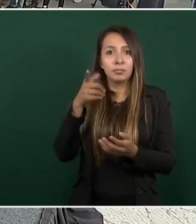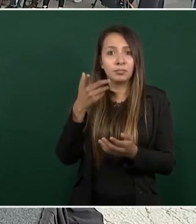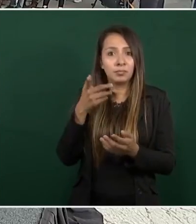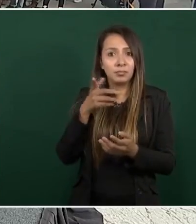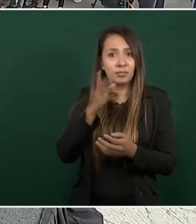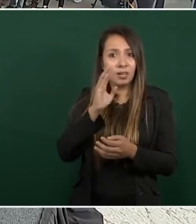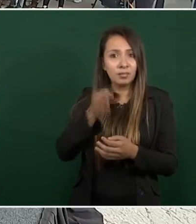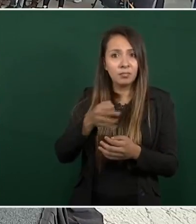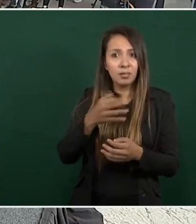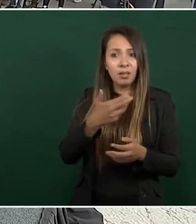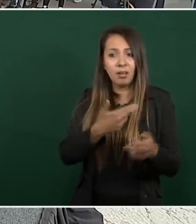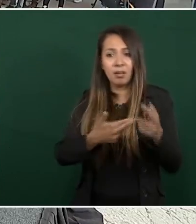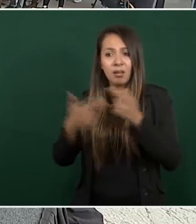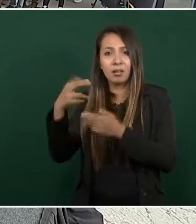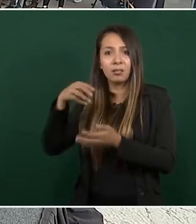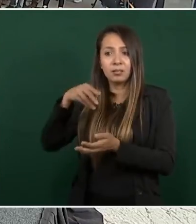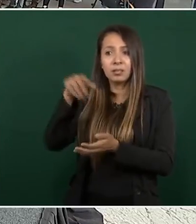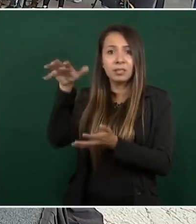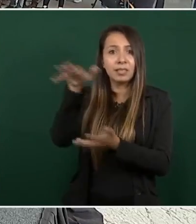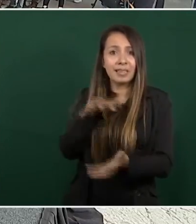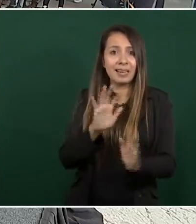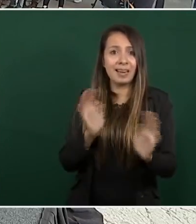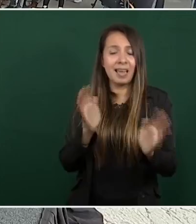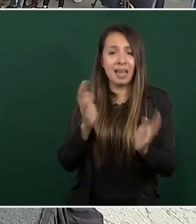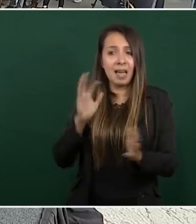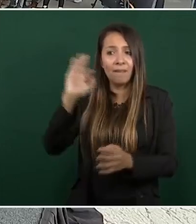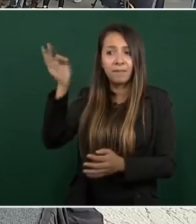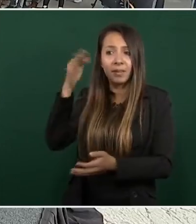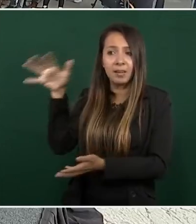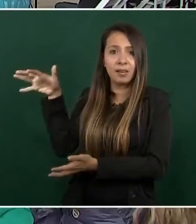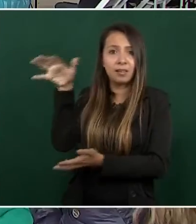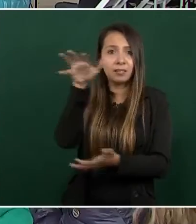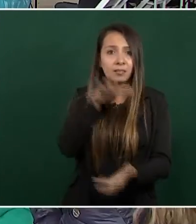porque ya están en Baja California? La federación las mandó. Sí,